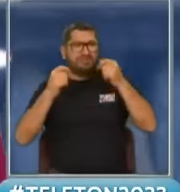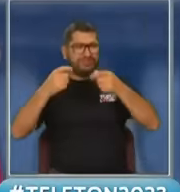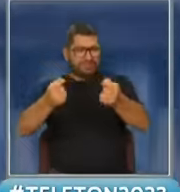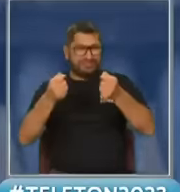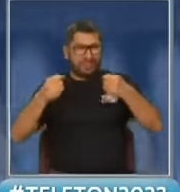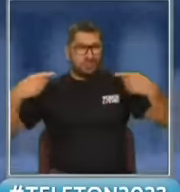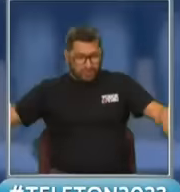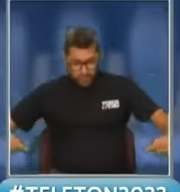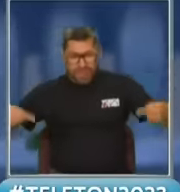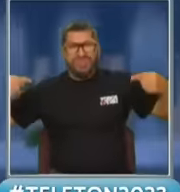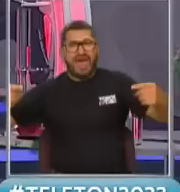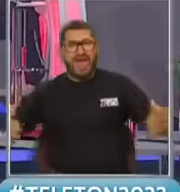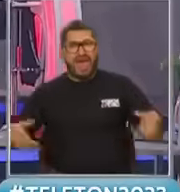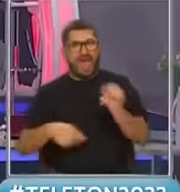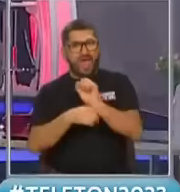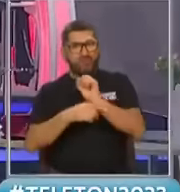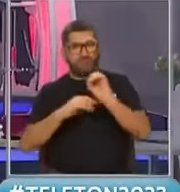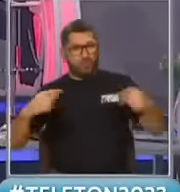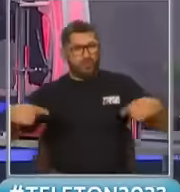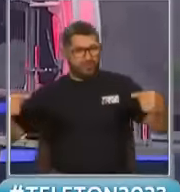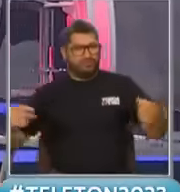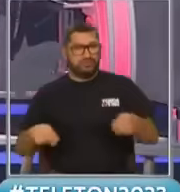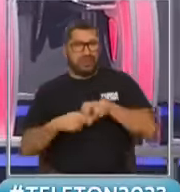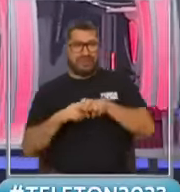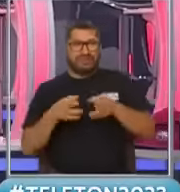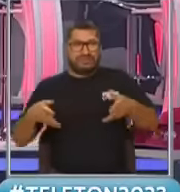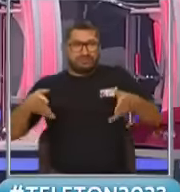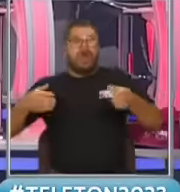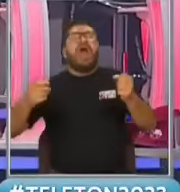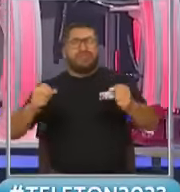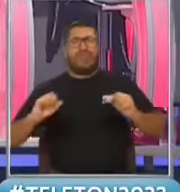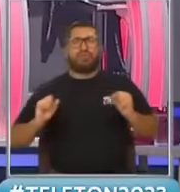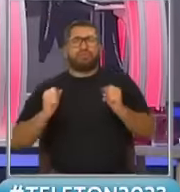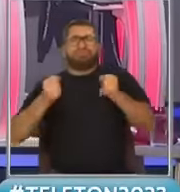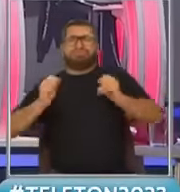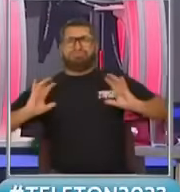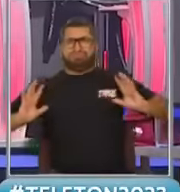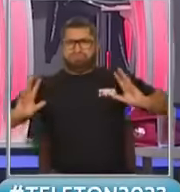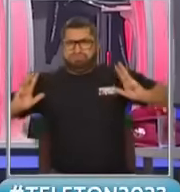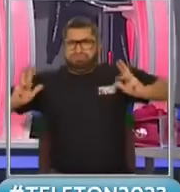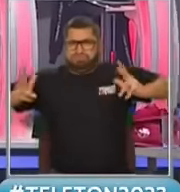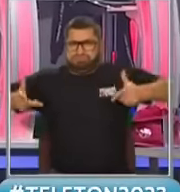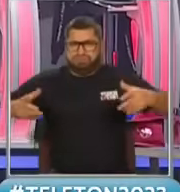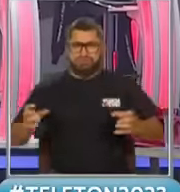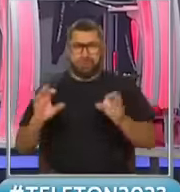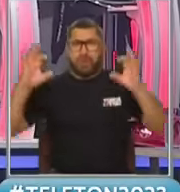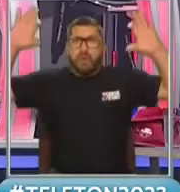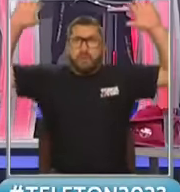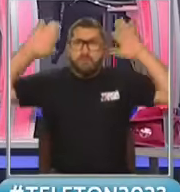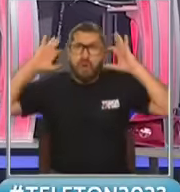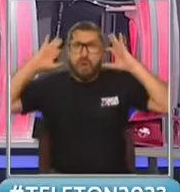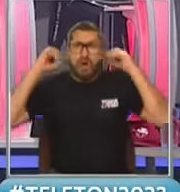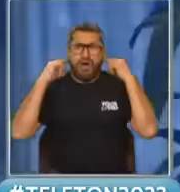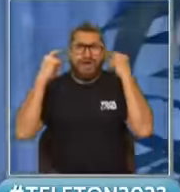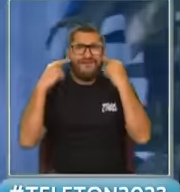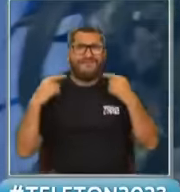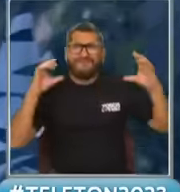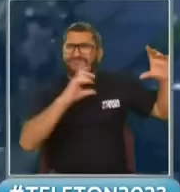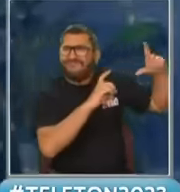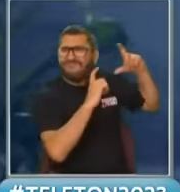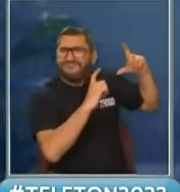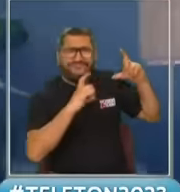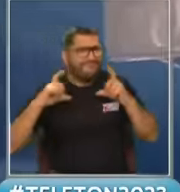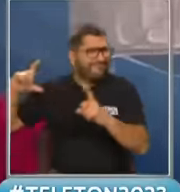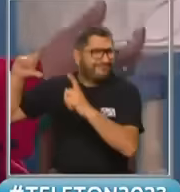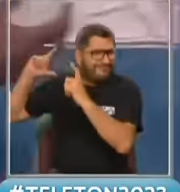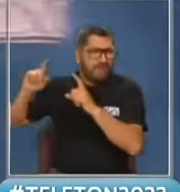verdad! ¡De verdad! Camina así, papá, y se devuelve. Anda tracción. Es